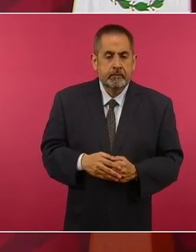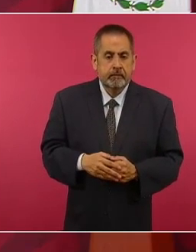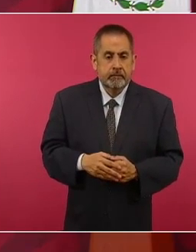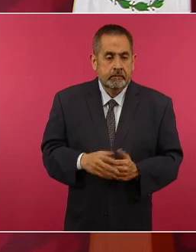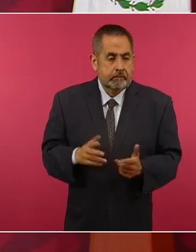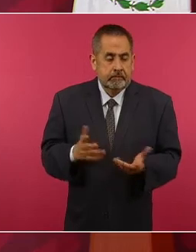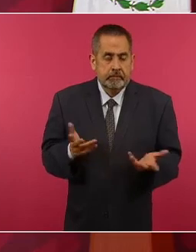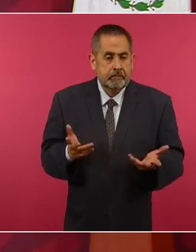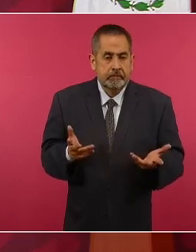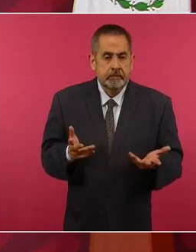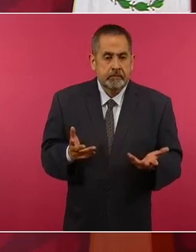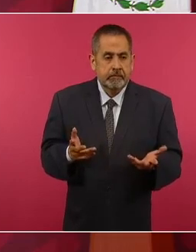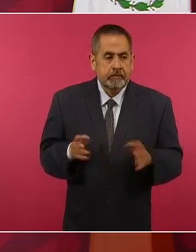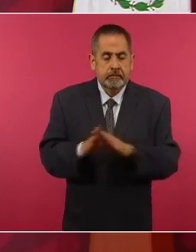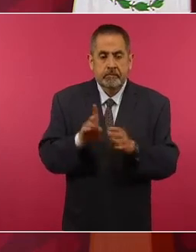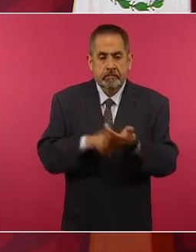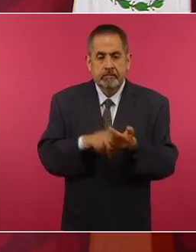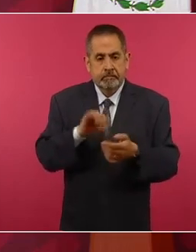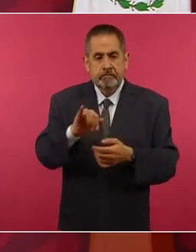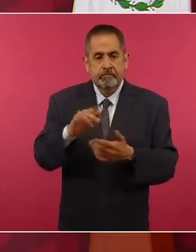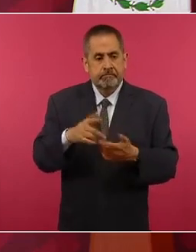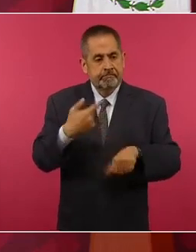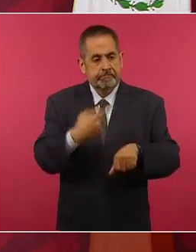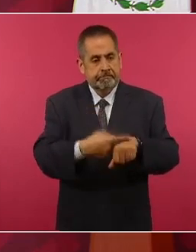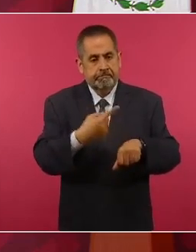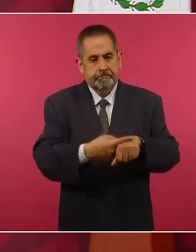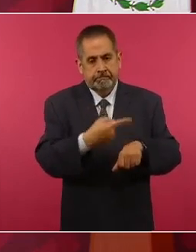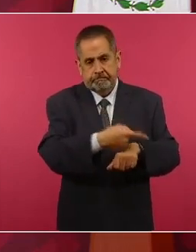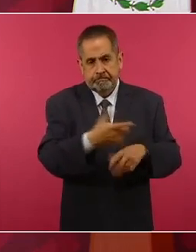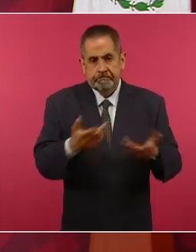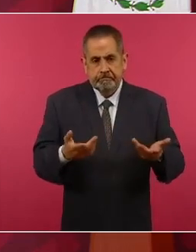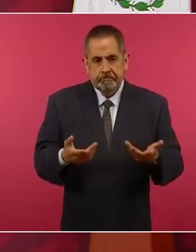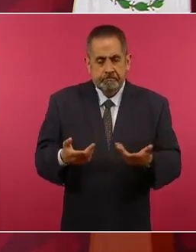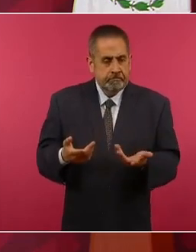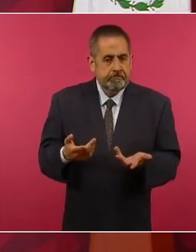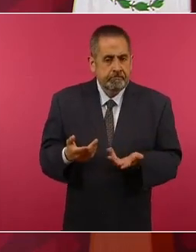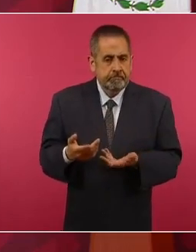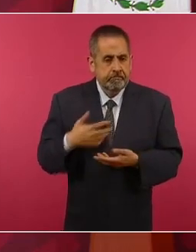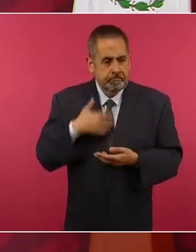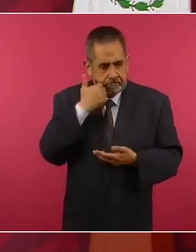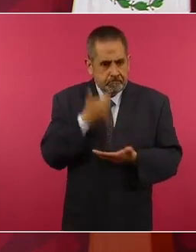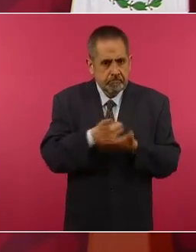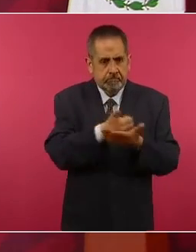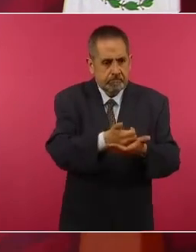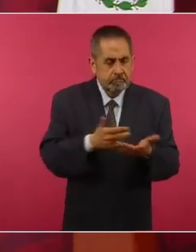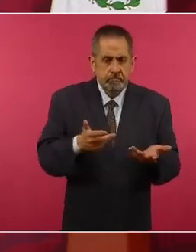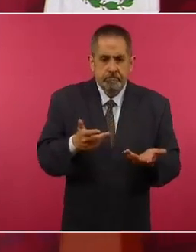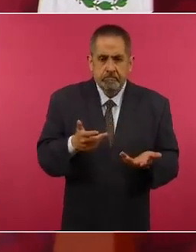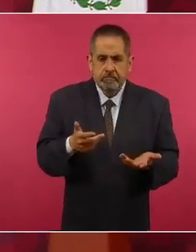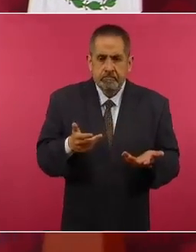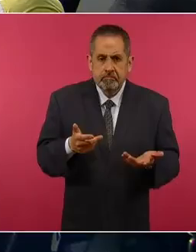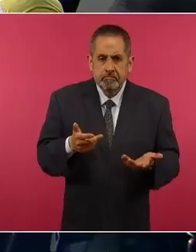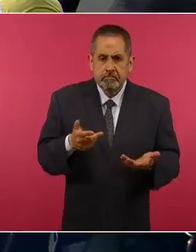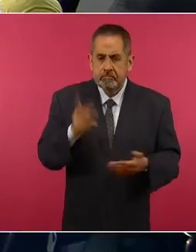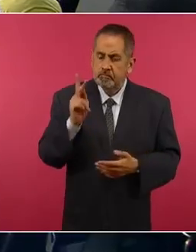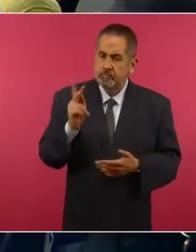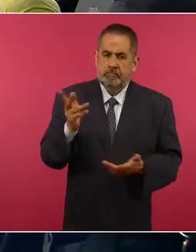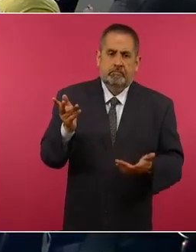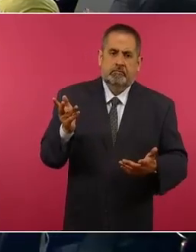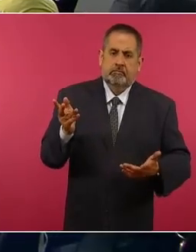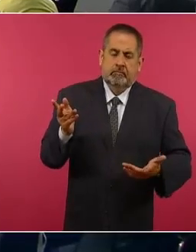Y pues sí, está enfermo y nosotros queremos ayudarle, pero